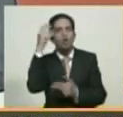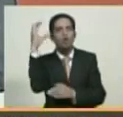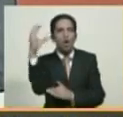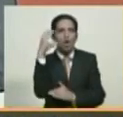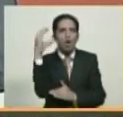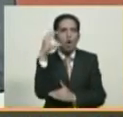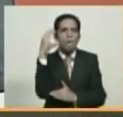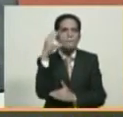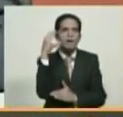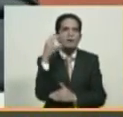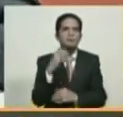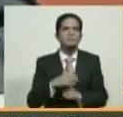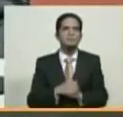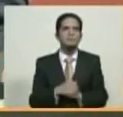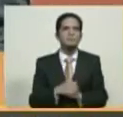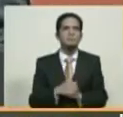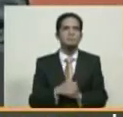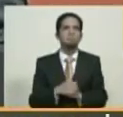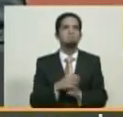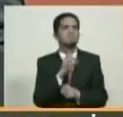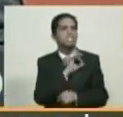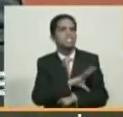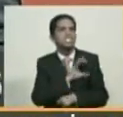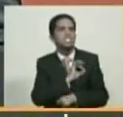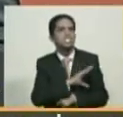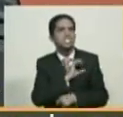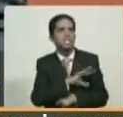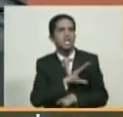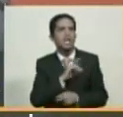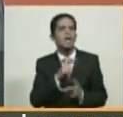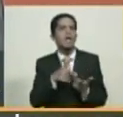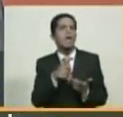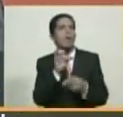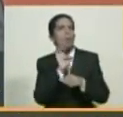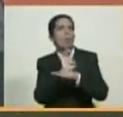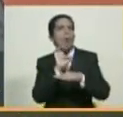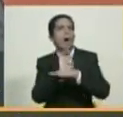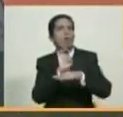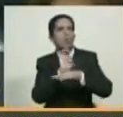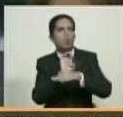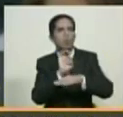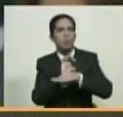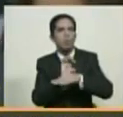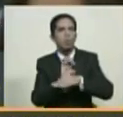Colombia, en los periódicos de Chile, en los periódicos de Ecuador.